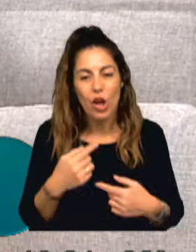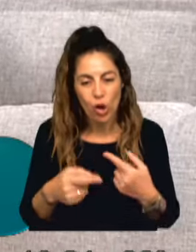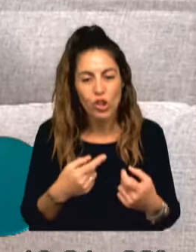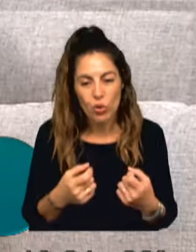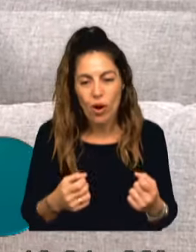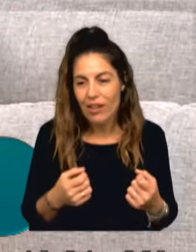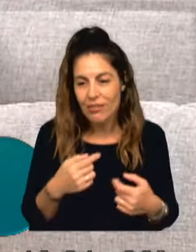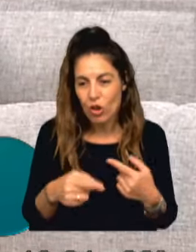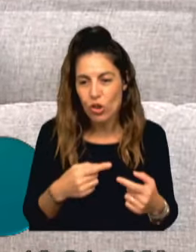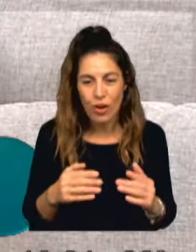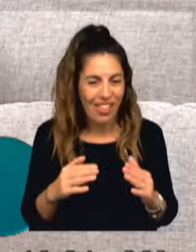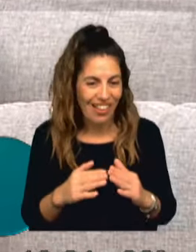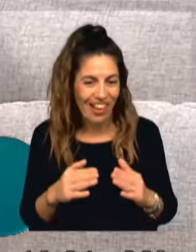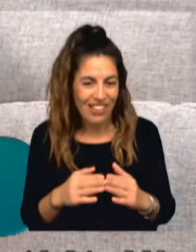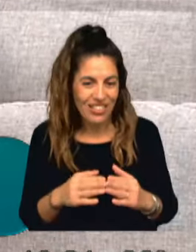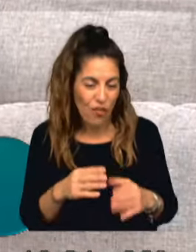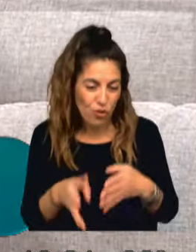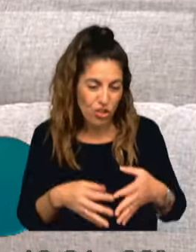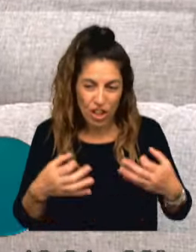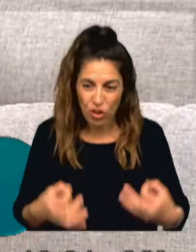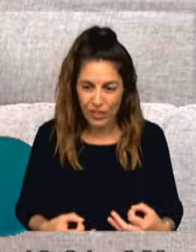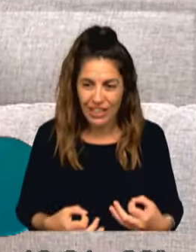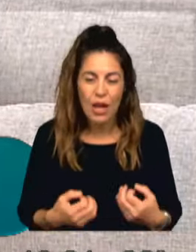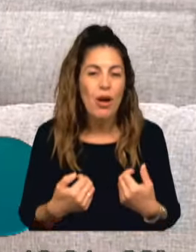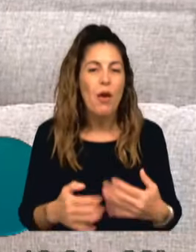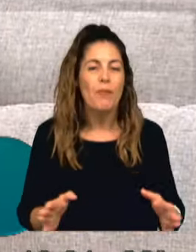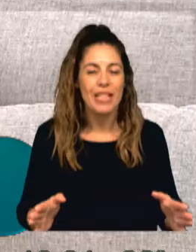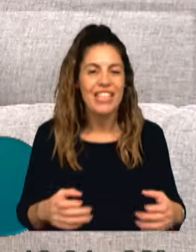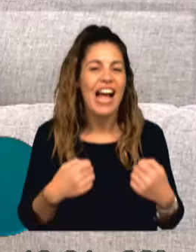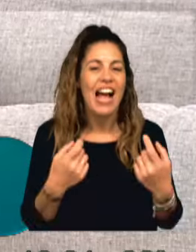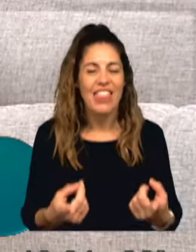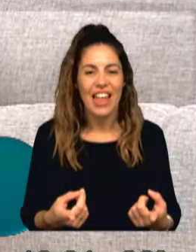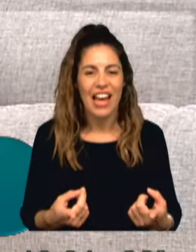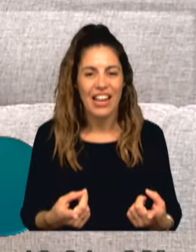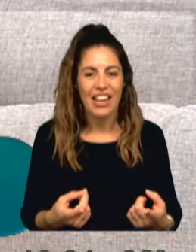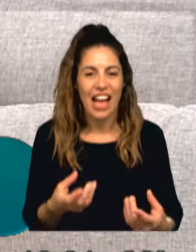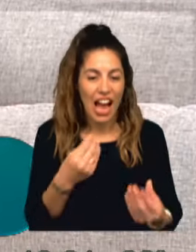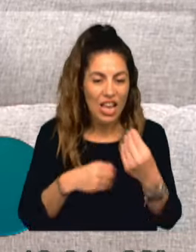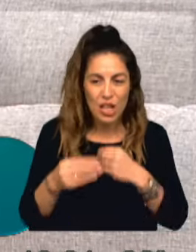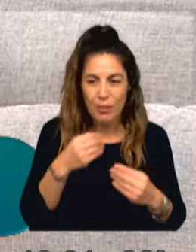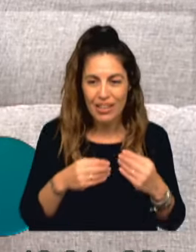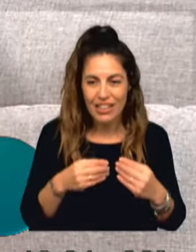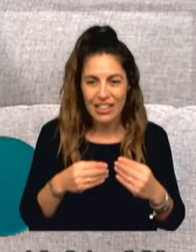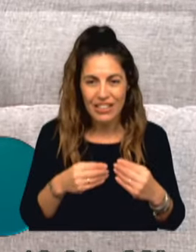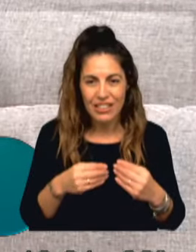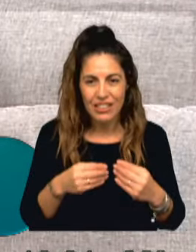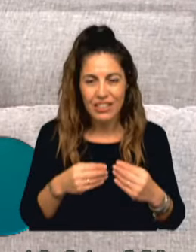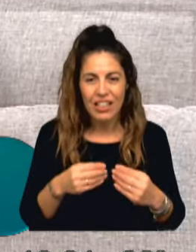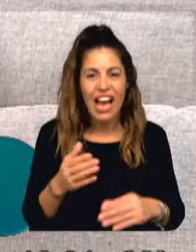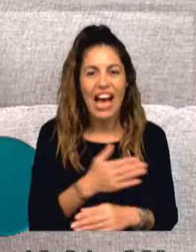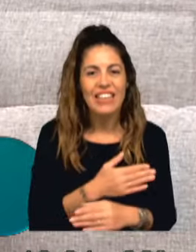dentro de casa porque en realidad después también se le empiezan a a a dar o se empiezan a alimentar con ciertos antioxidantes y